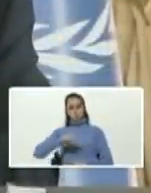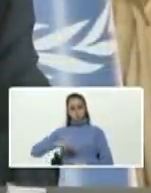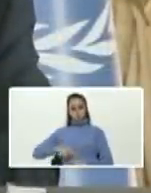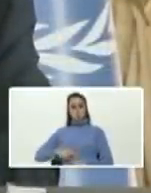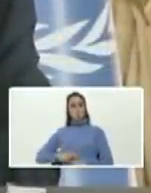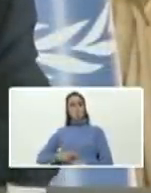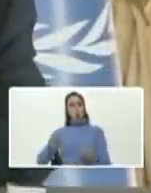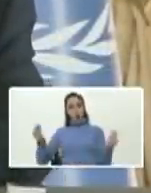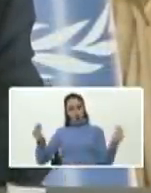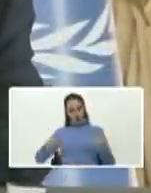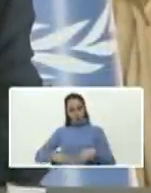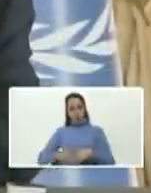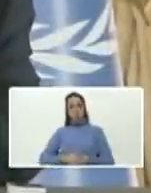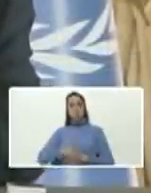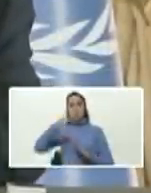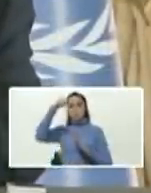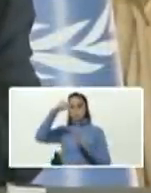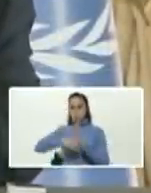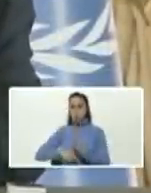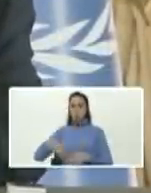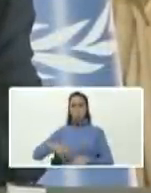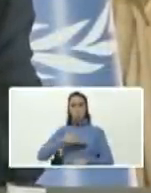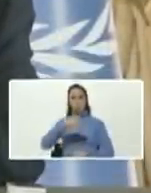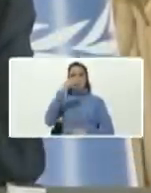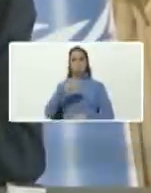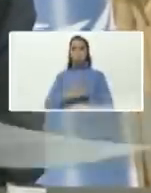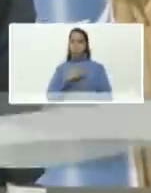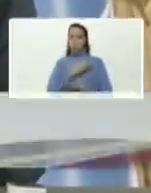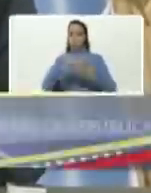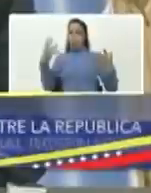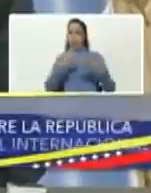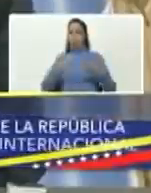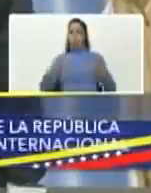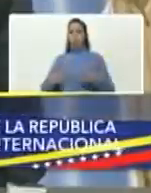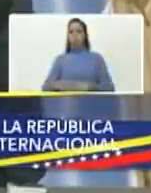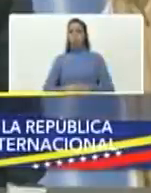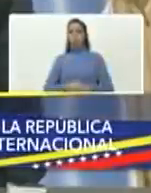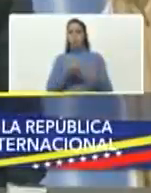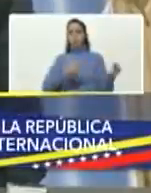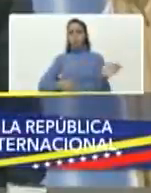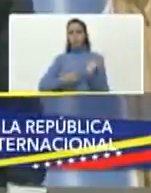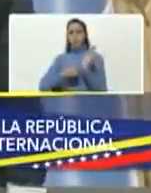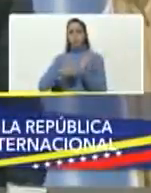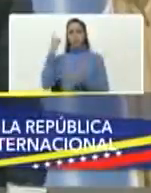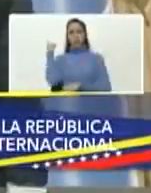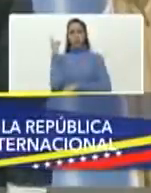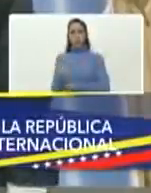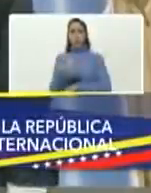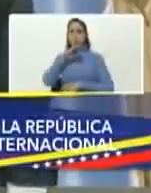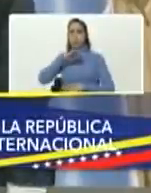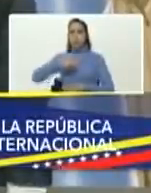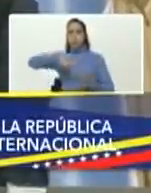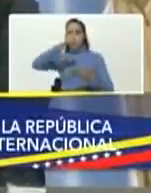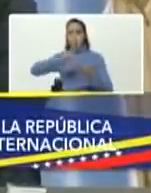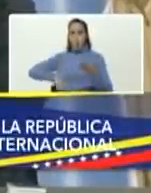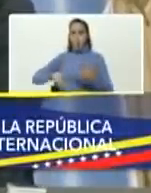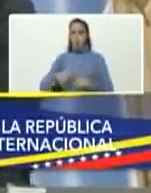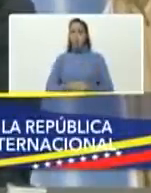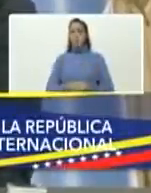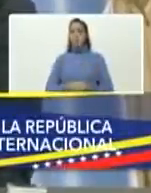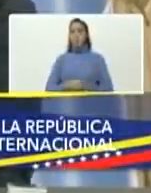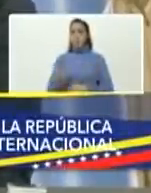acogemos profundamente al espíritu y a la letra de este documento histórico que hemos firmado entre